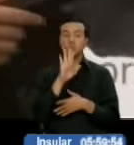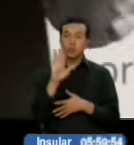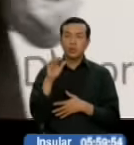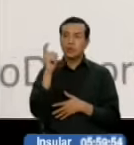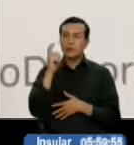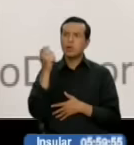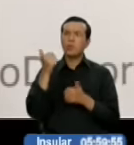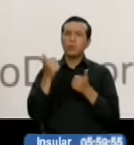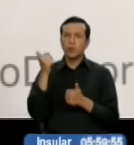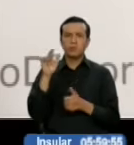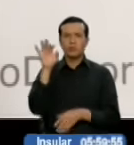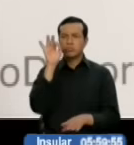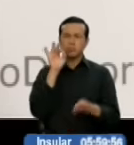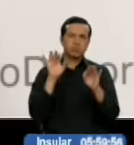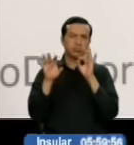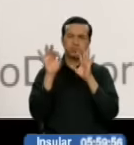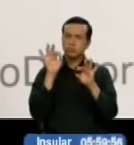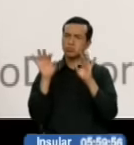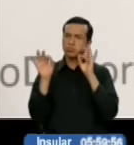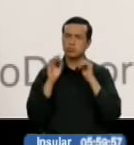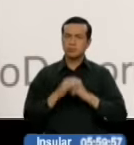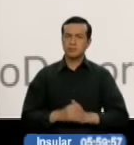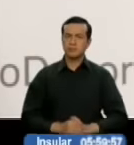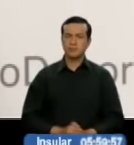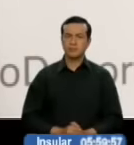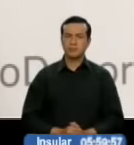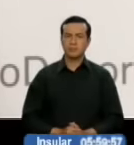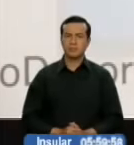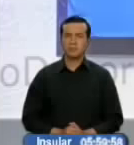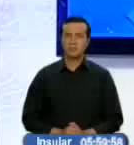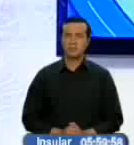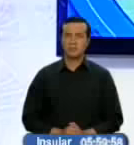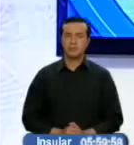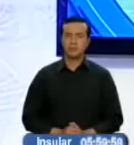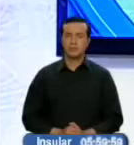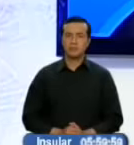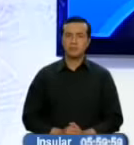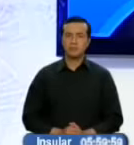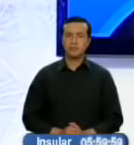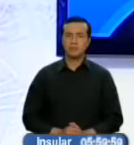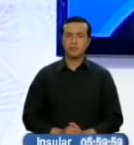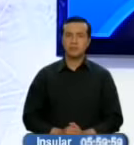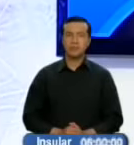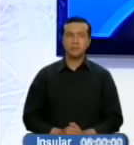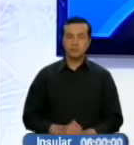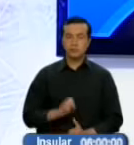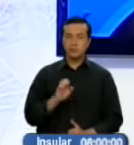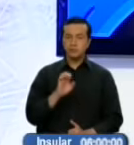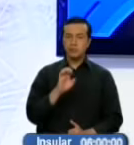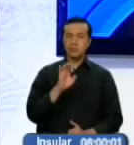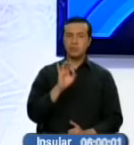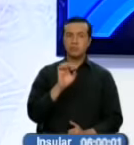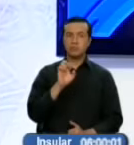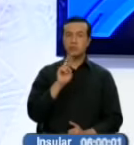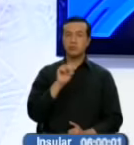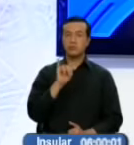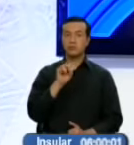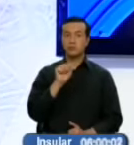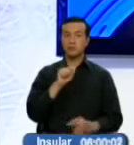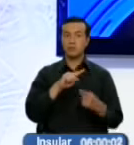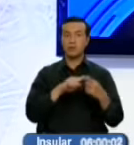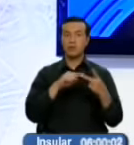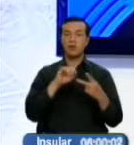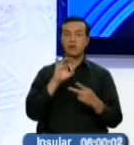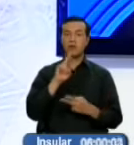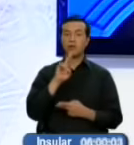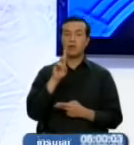verdaderas selecciones nacionales. Estefanía García, Lenín Preciado y Freddy Figueroa